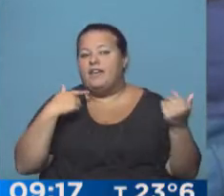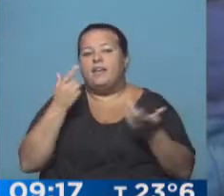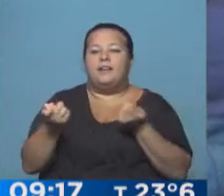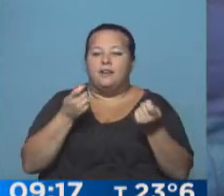operante